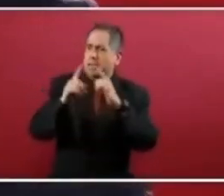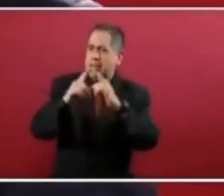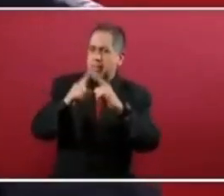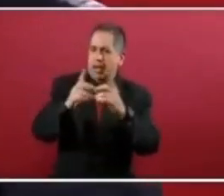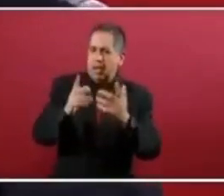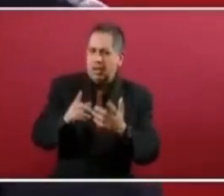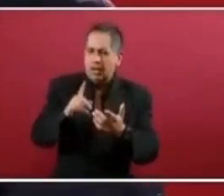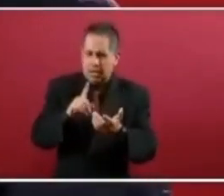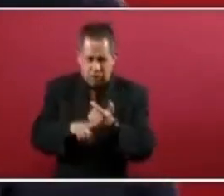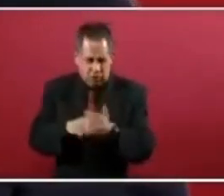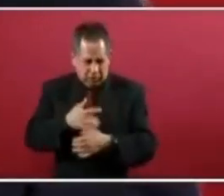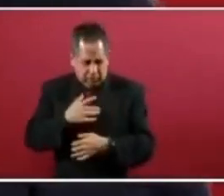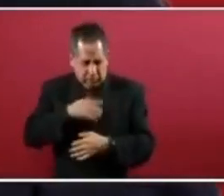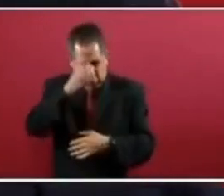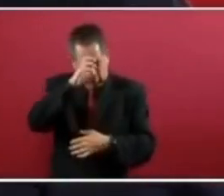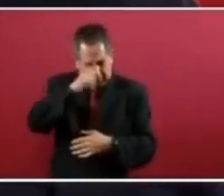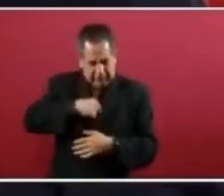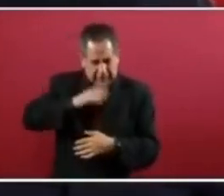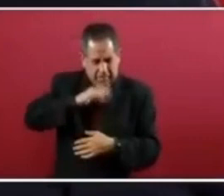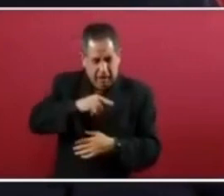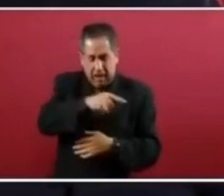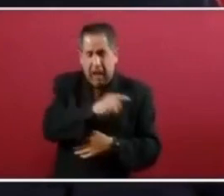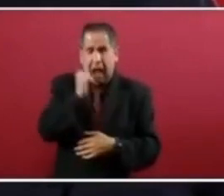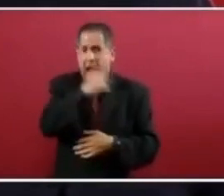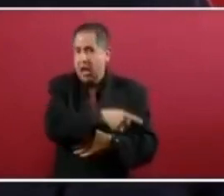tengo problemas de conciencia.